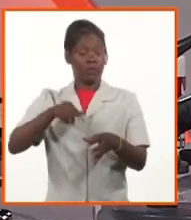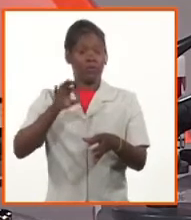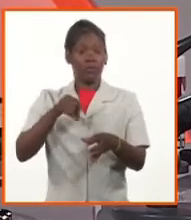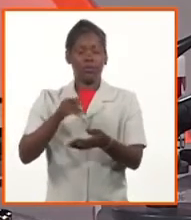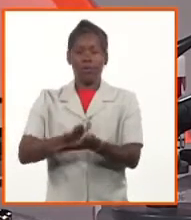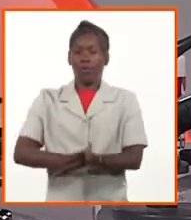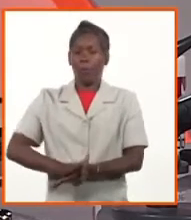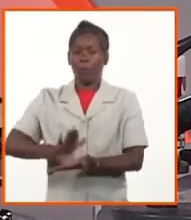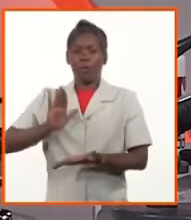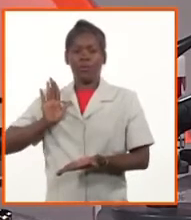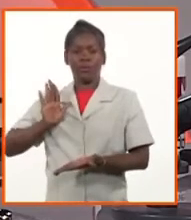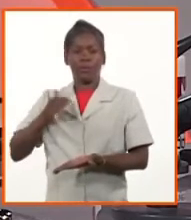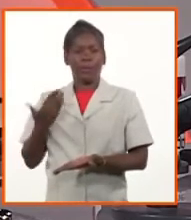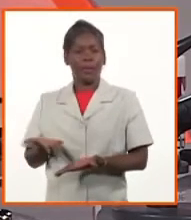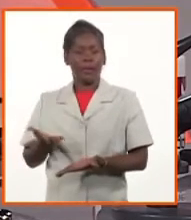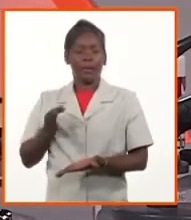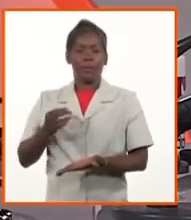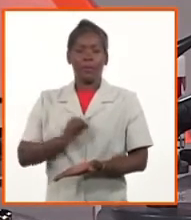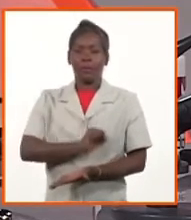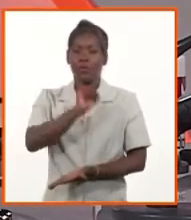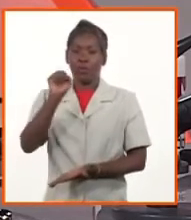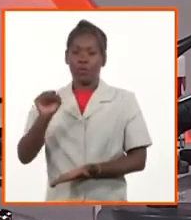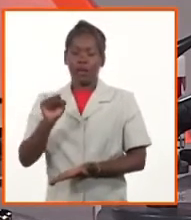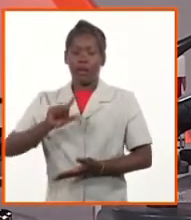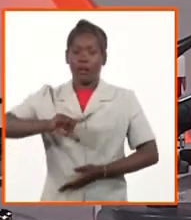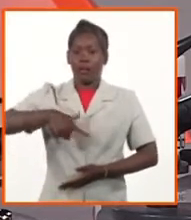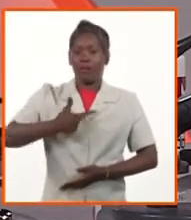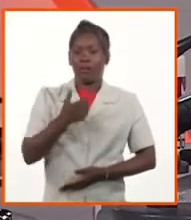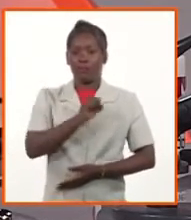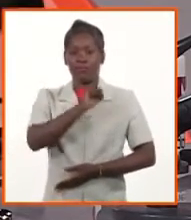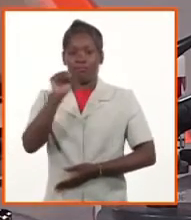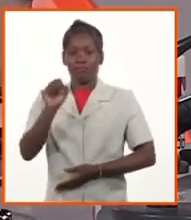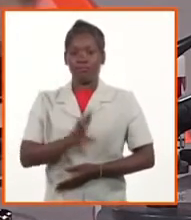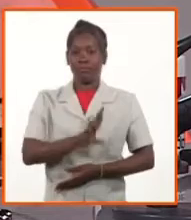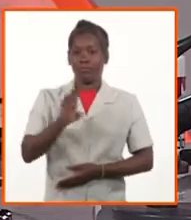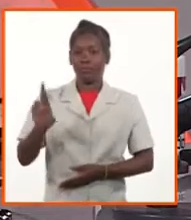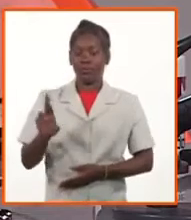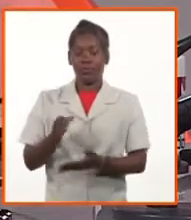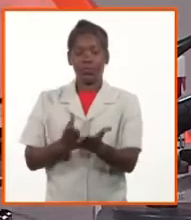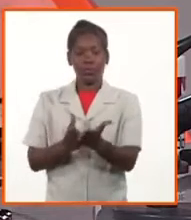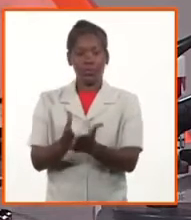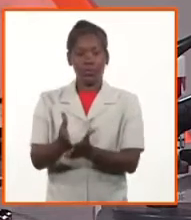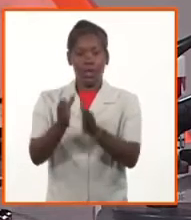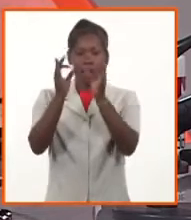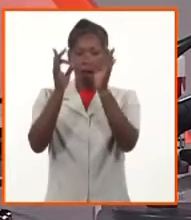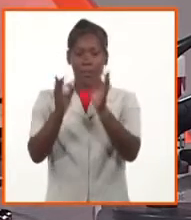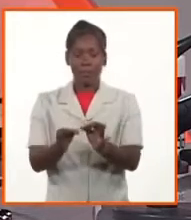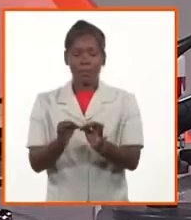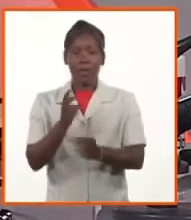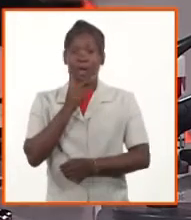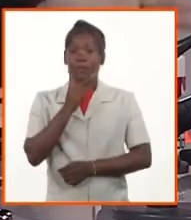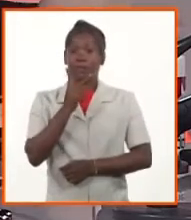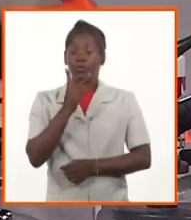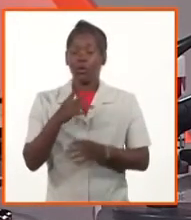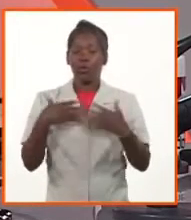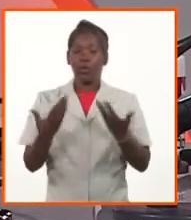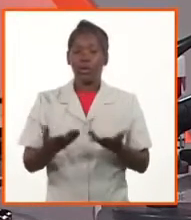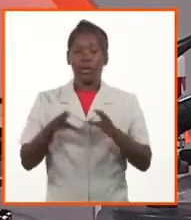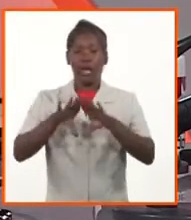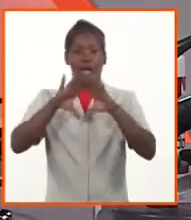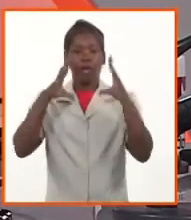Cuba, ese compromiso con la revolución que tiene que seguir pues mirando hacia adelante, cómo se